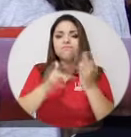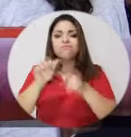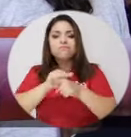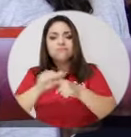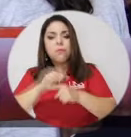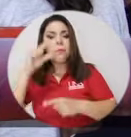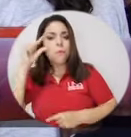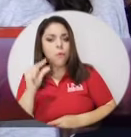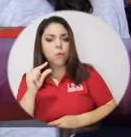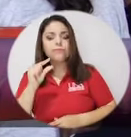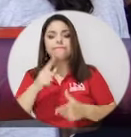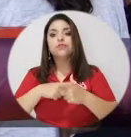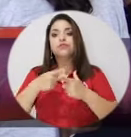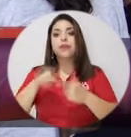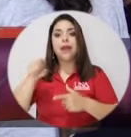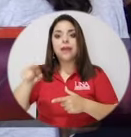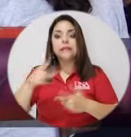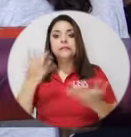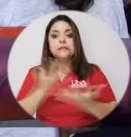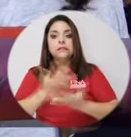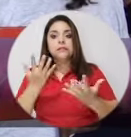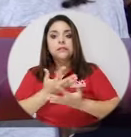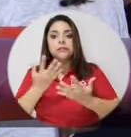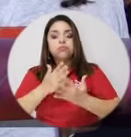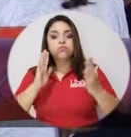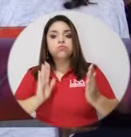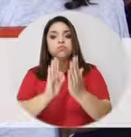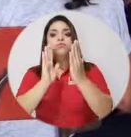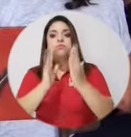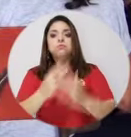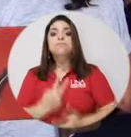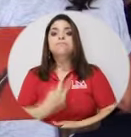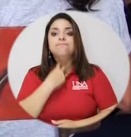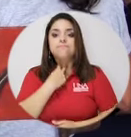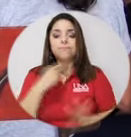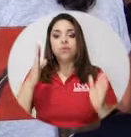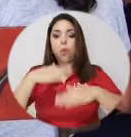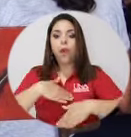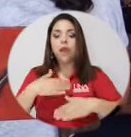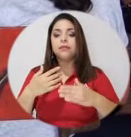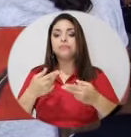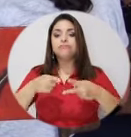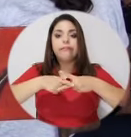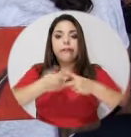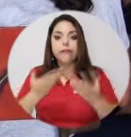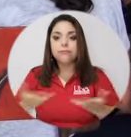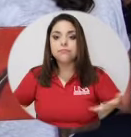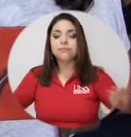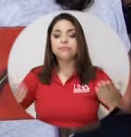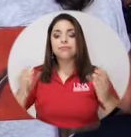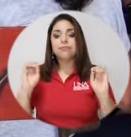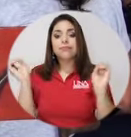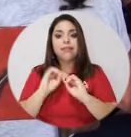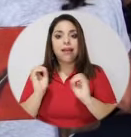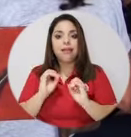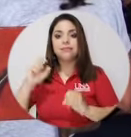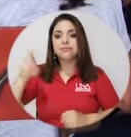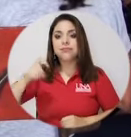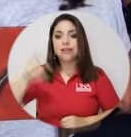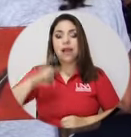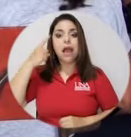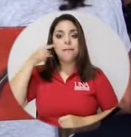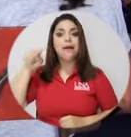a una realidad donde estaban sin las herramientas necesarias para este reto que